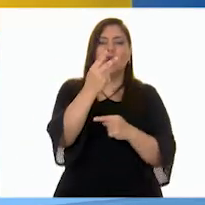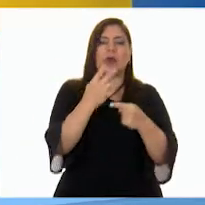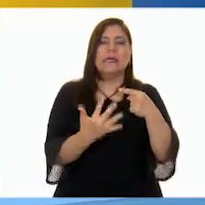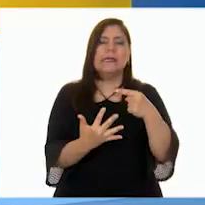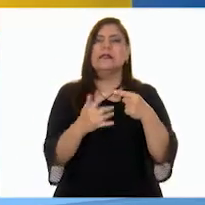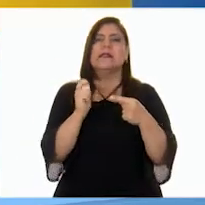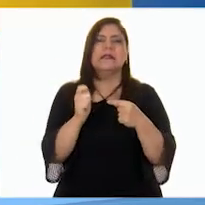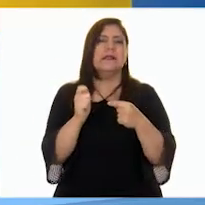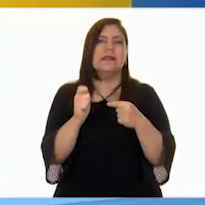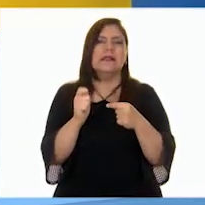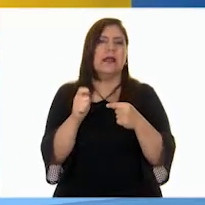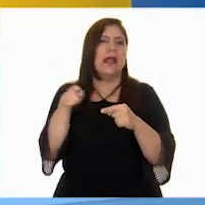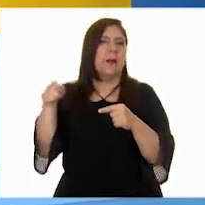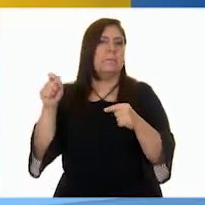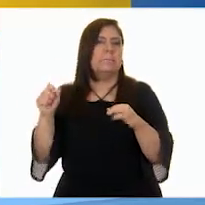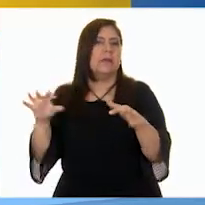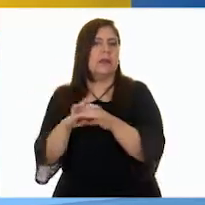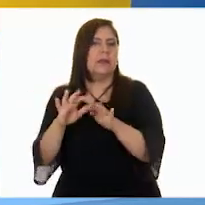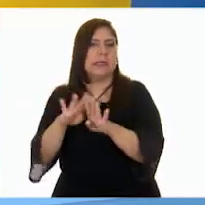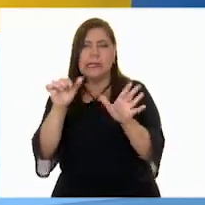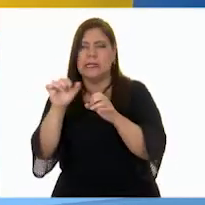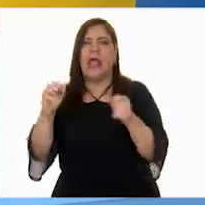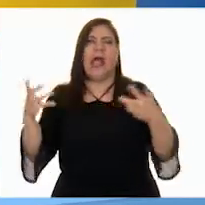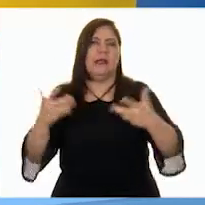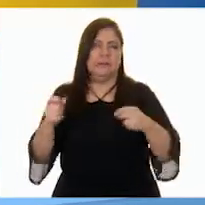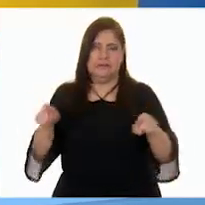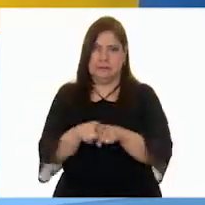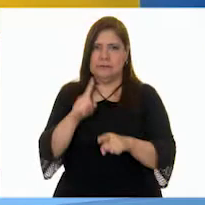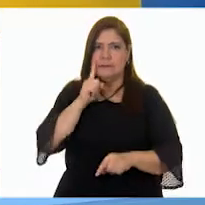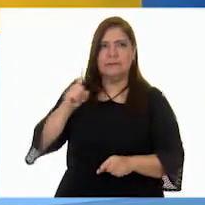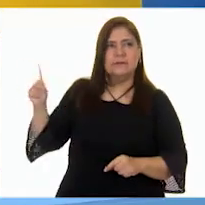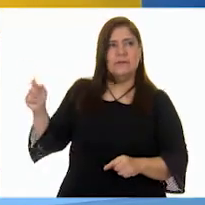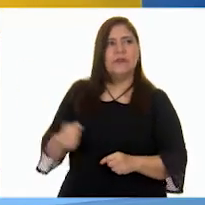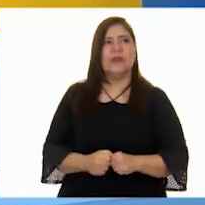Y para eso volvemos a hacer lo de hace rato. Sí. Ponemos